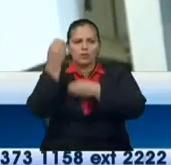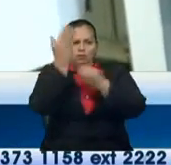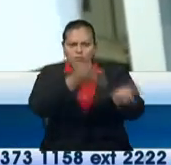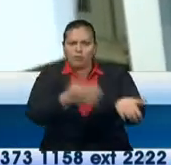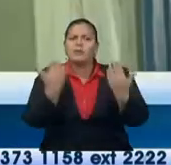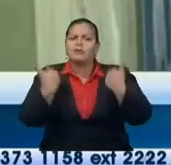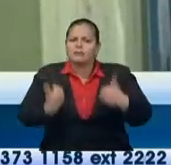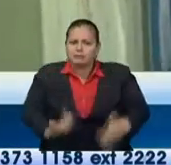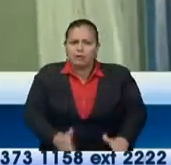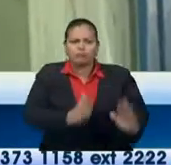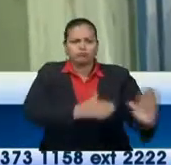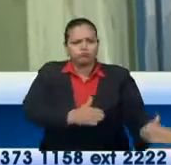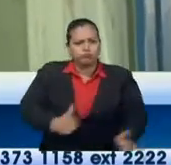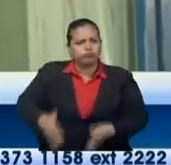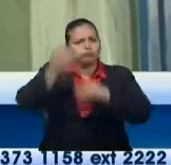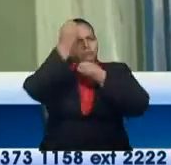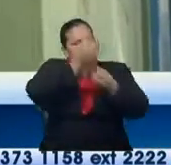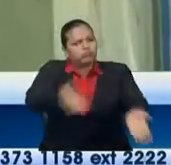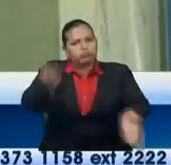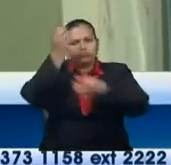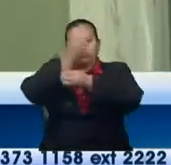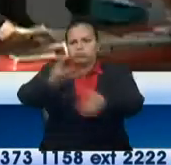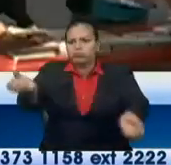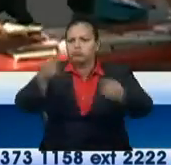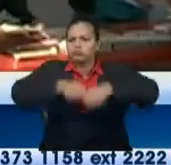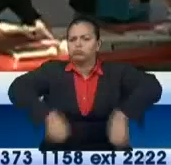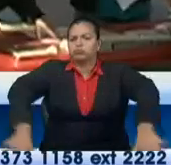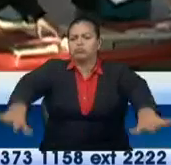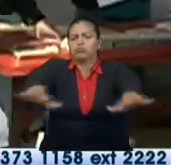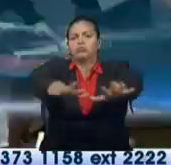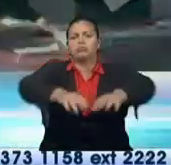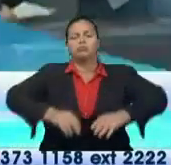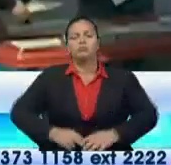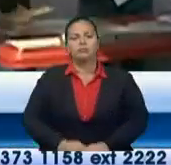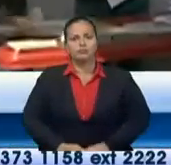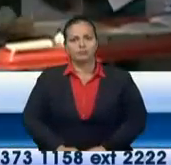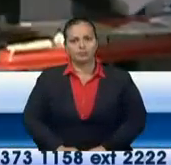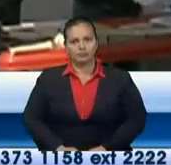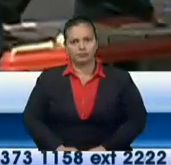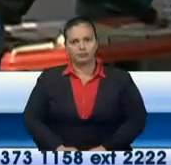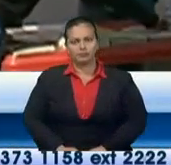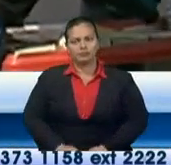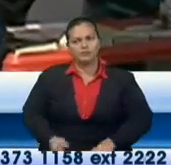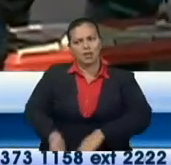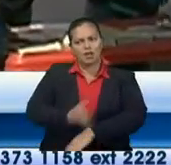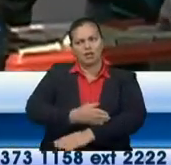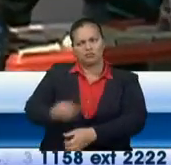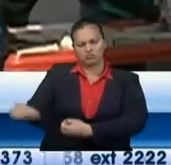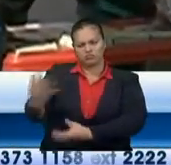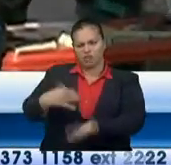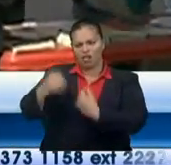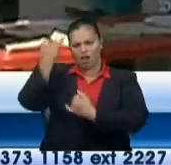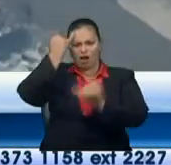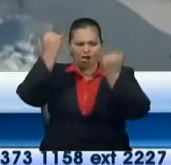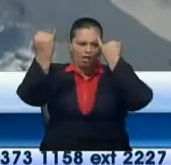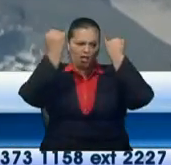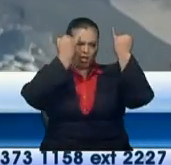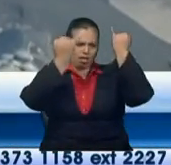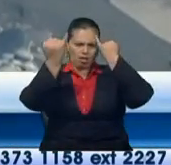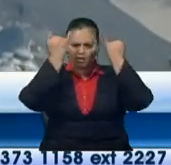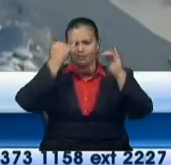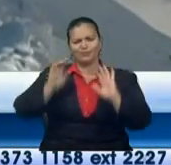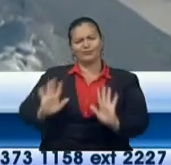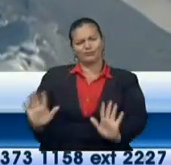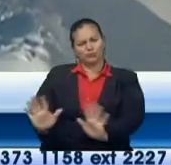forma. Por eso esta campaña masiva. Nosotros tenemos muchas malas informaciones, muchos mitos correspondientes al volcán